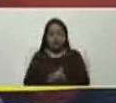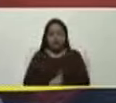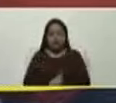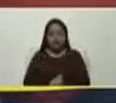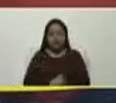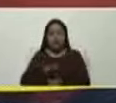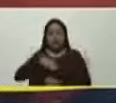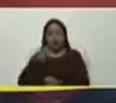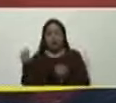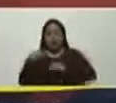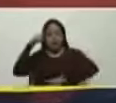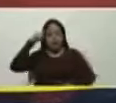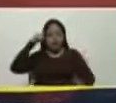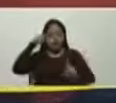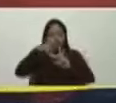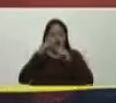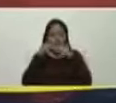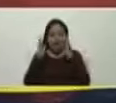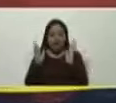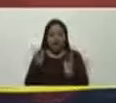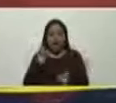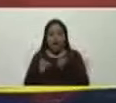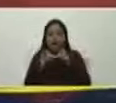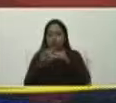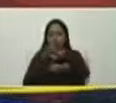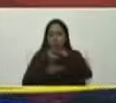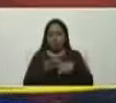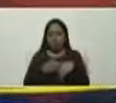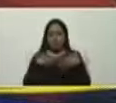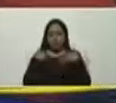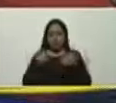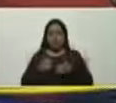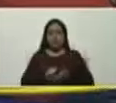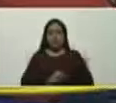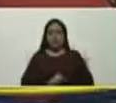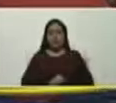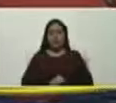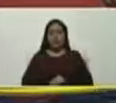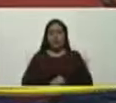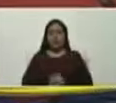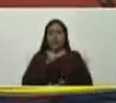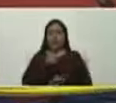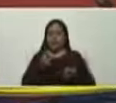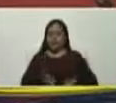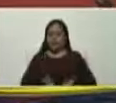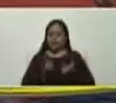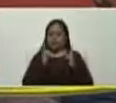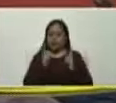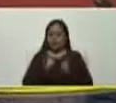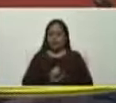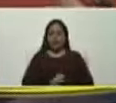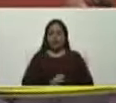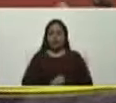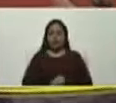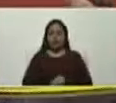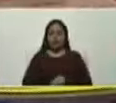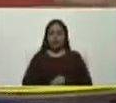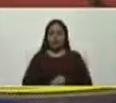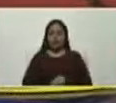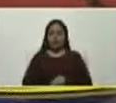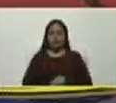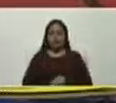más personalizadamente algunas atenciones, sobre todo de salud. Y bueno, esto nos permite igual, presidente, generar